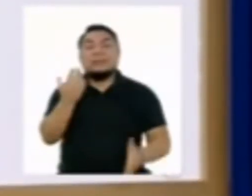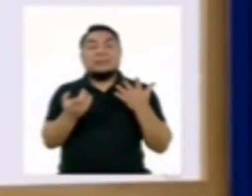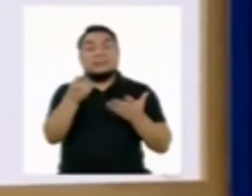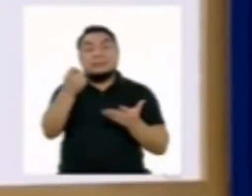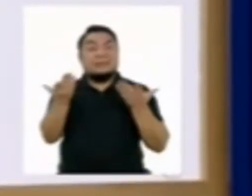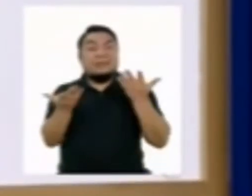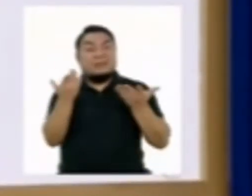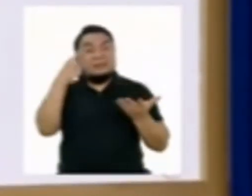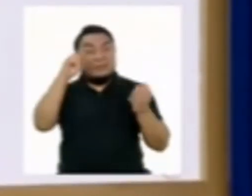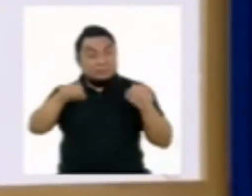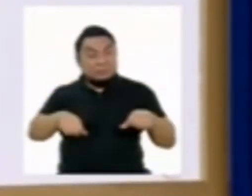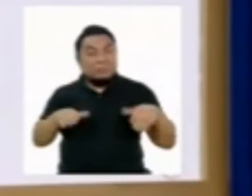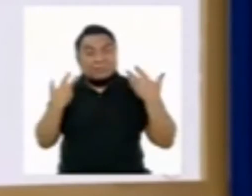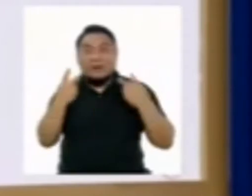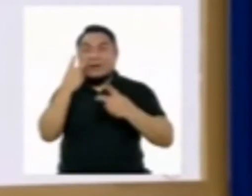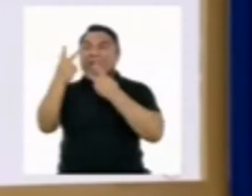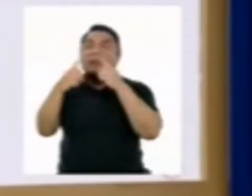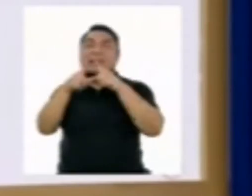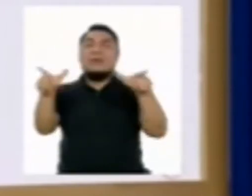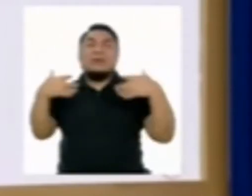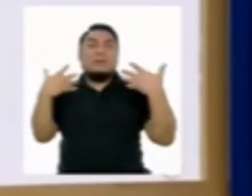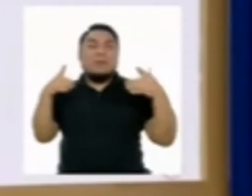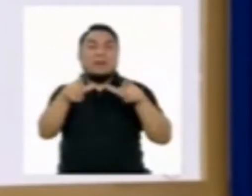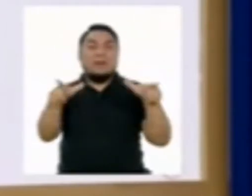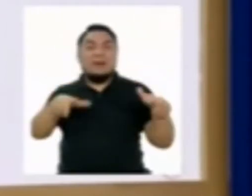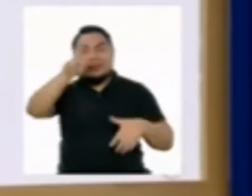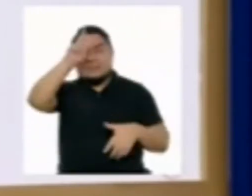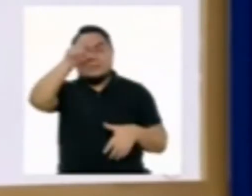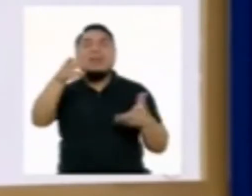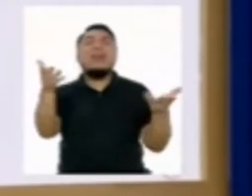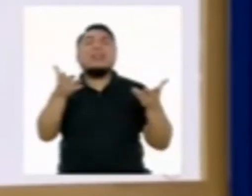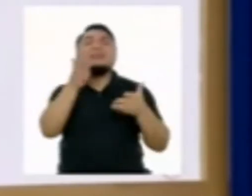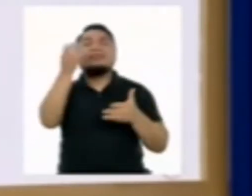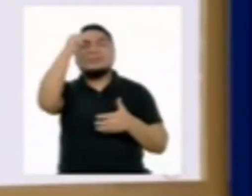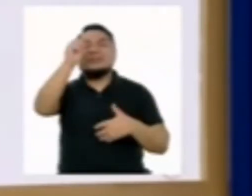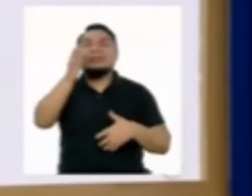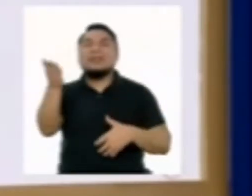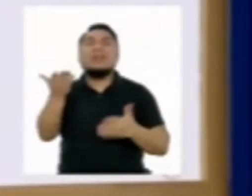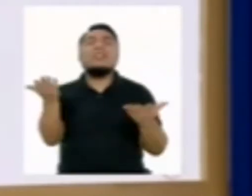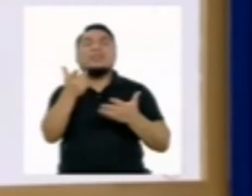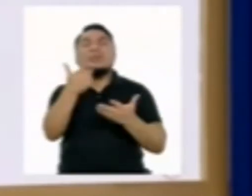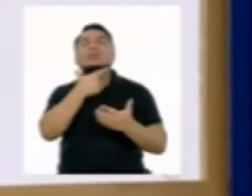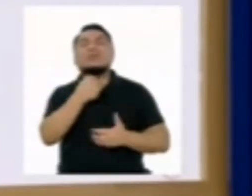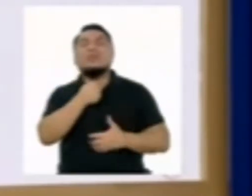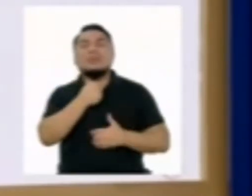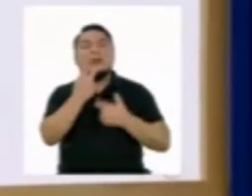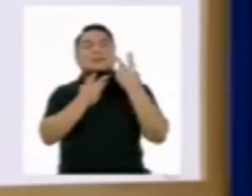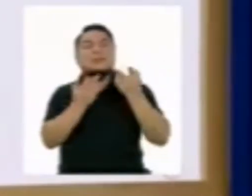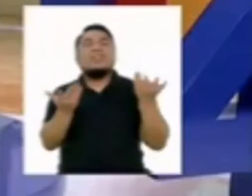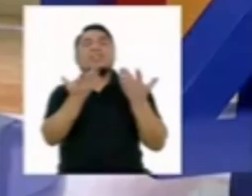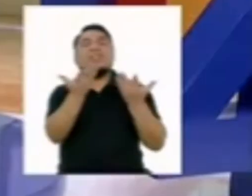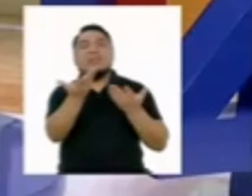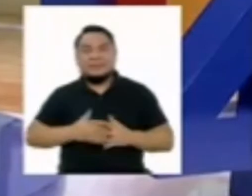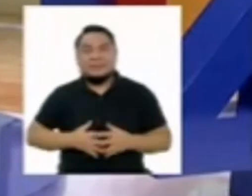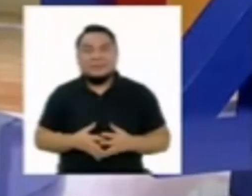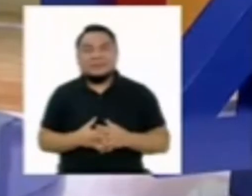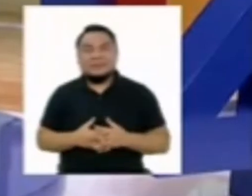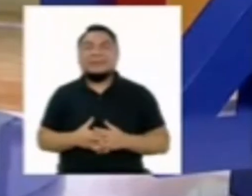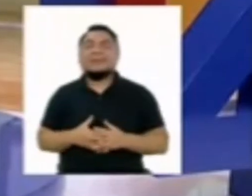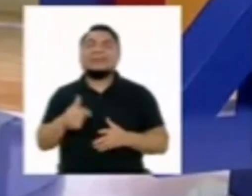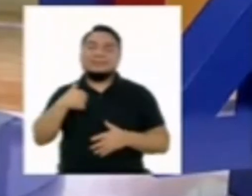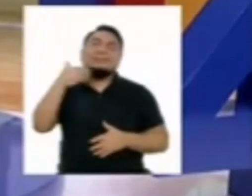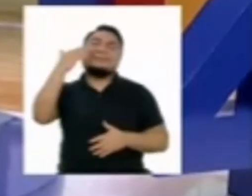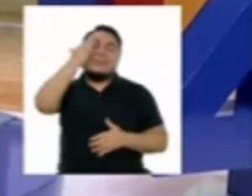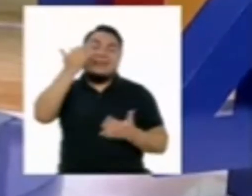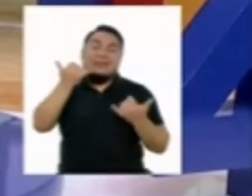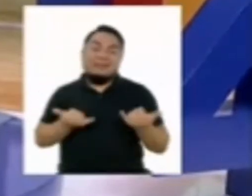la posibilidad de conocer cualquier parte del Perú. ¿A dónde se irían? ¿Qué les gustaría visitar? Sí, yo